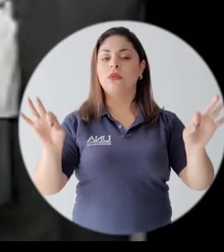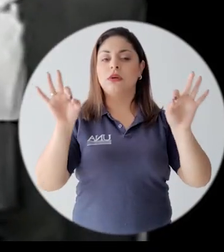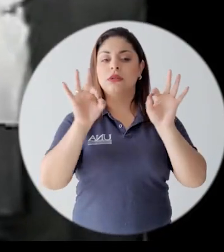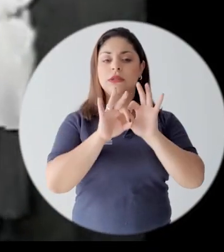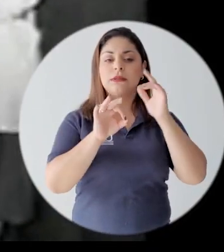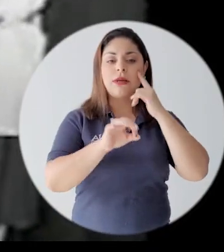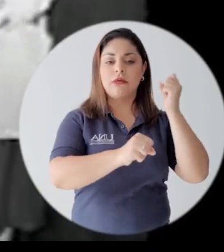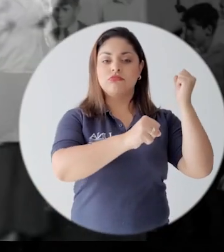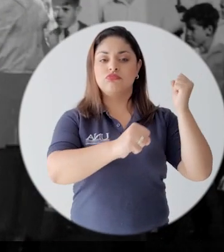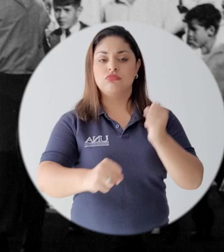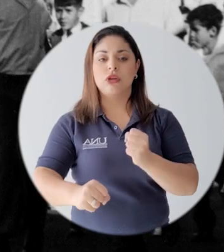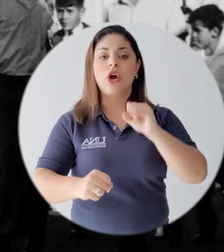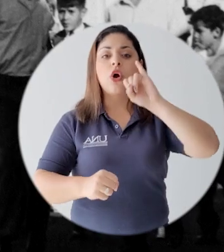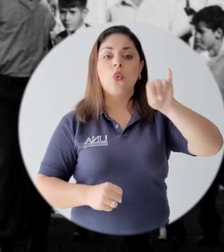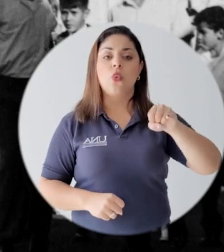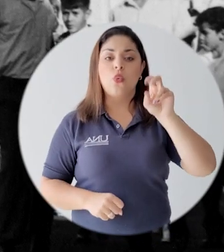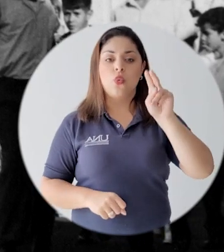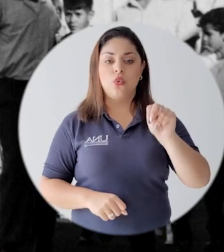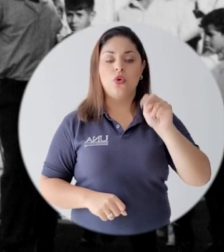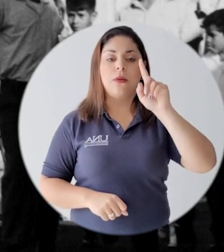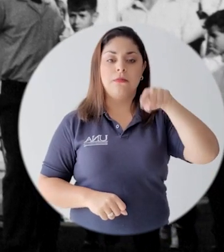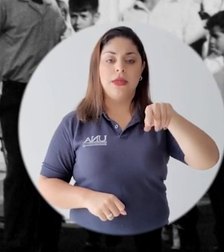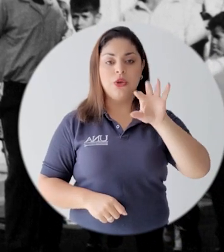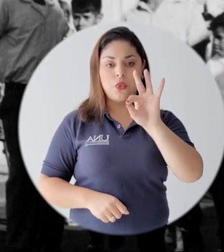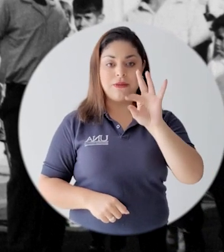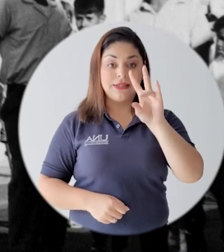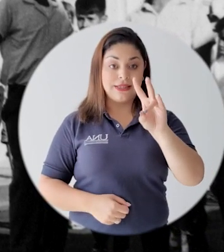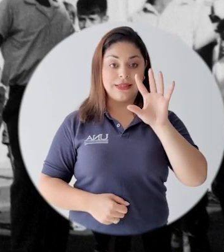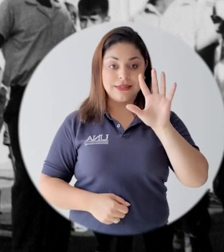de la Universidad Nacional se dio en junio de